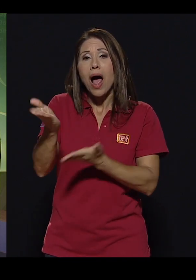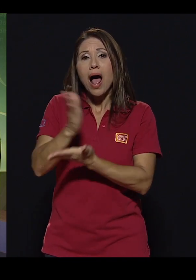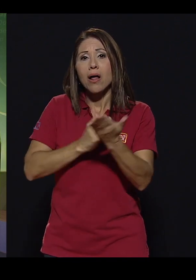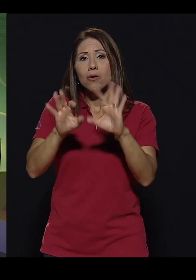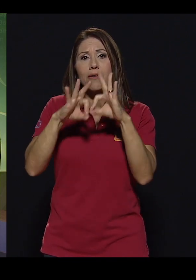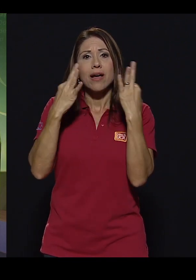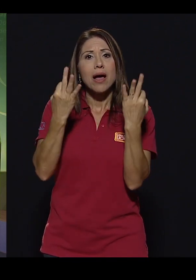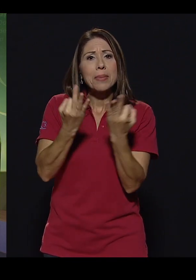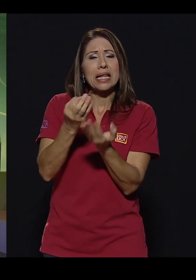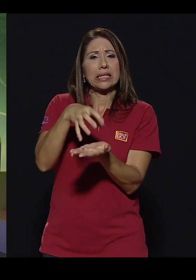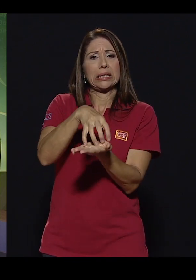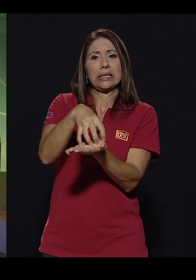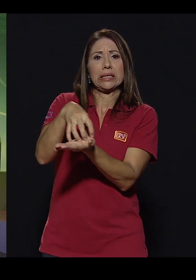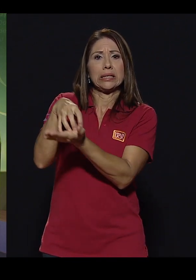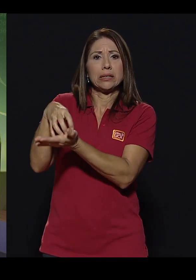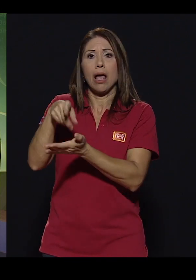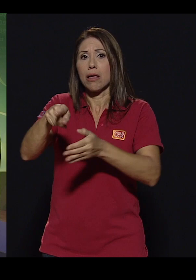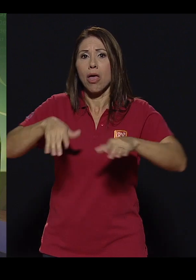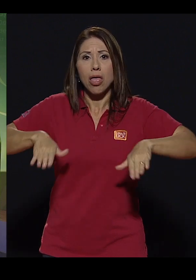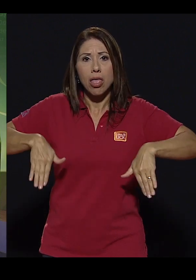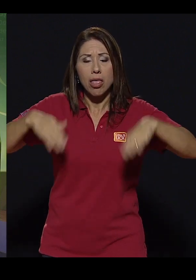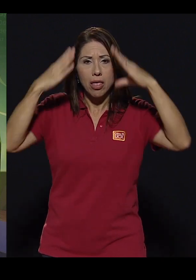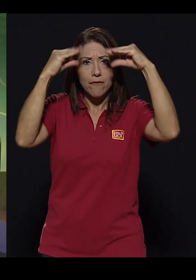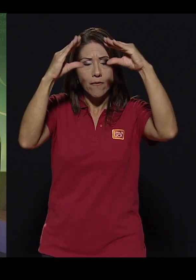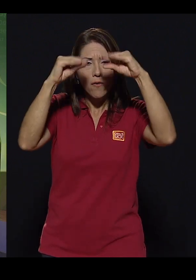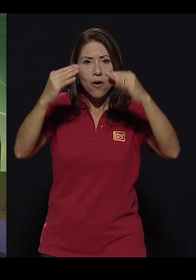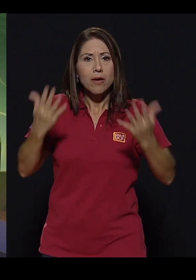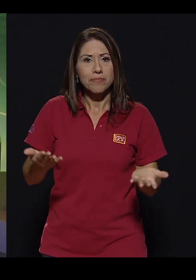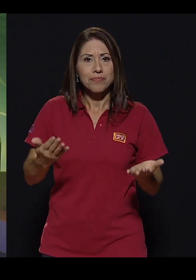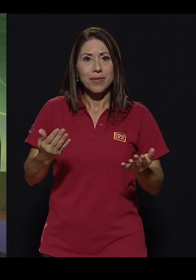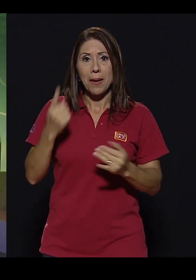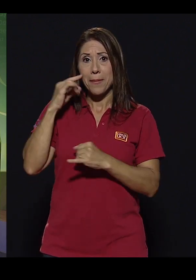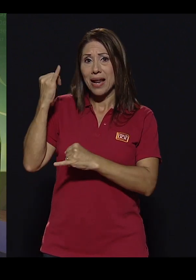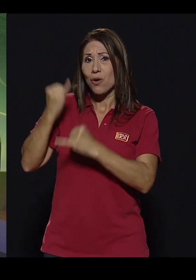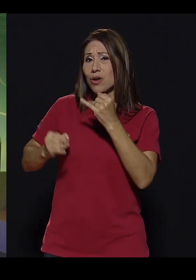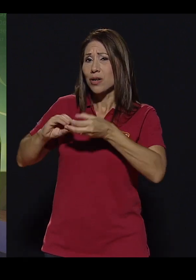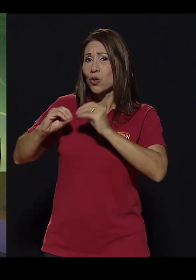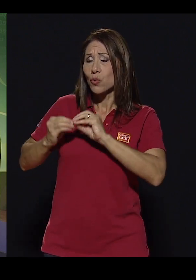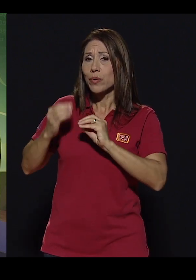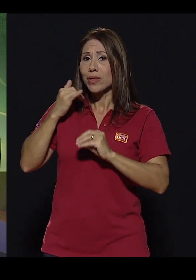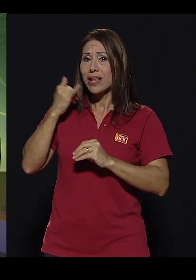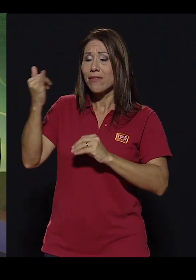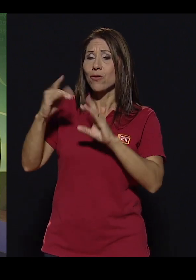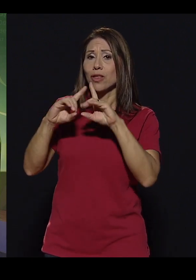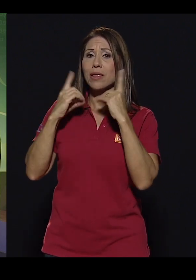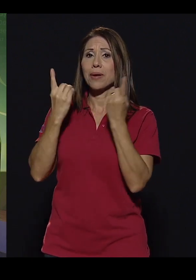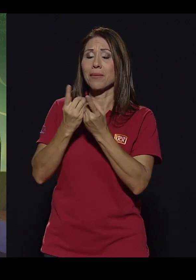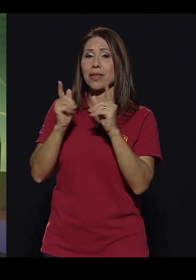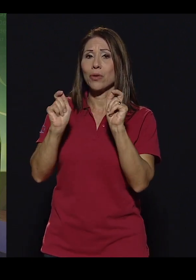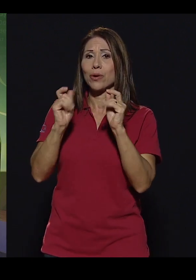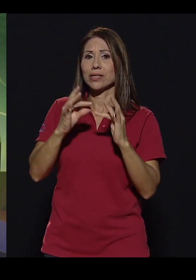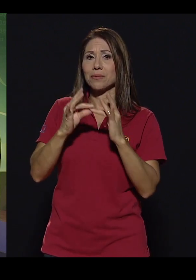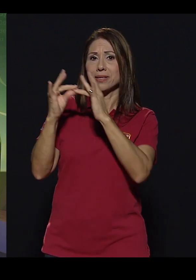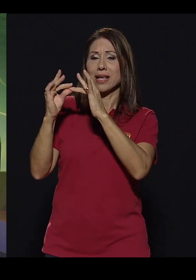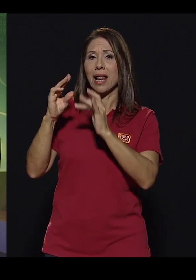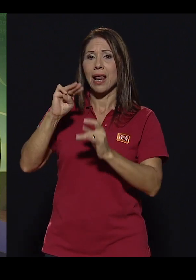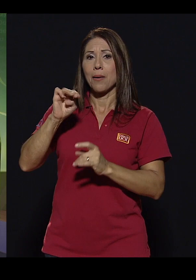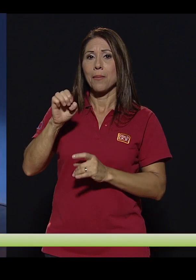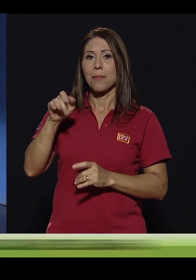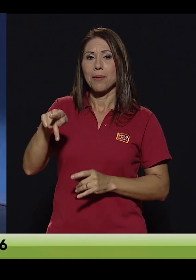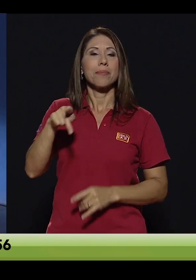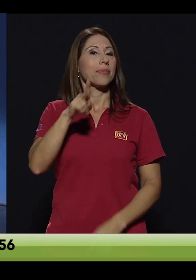algunas familias que no han recibido esta información tan importante la que hablábamos para concluirla el número de teléfono en el departamento de educación especial